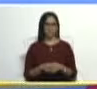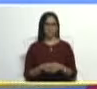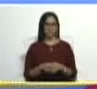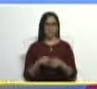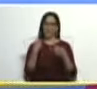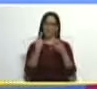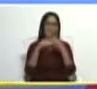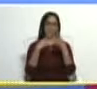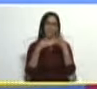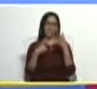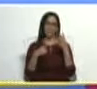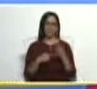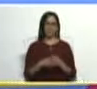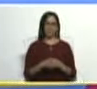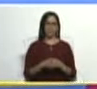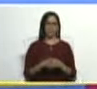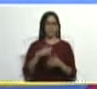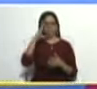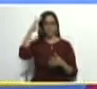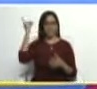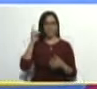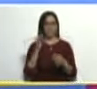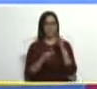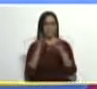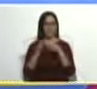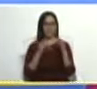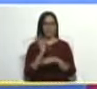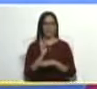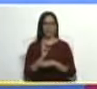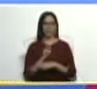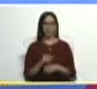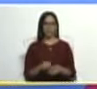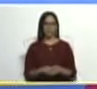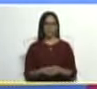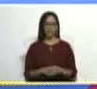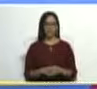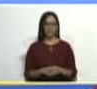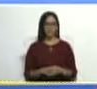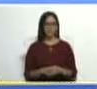Etcétera, etcétera. Delcy, échame el cuento ahí, rapidito.